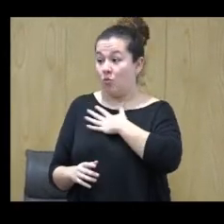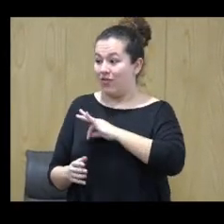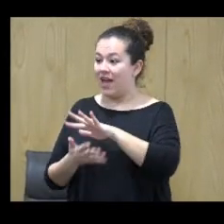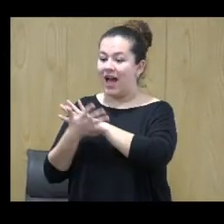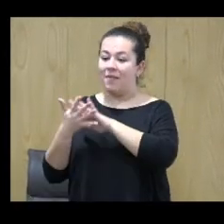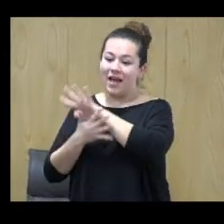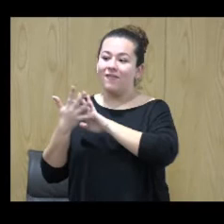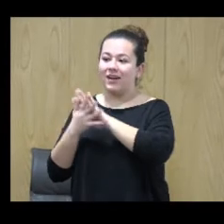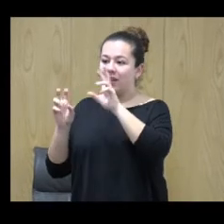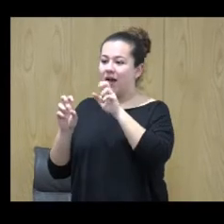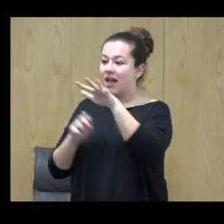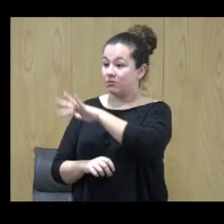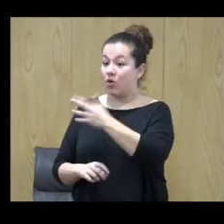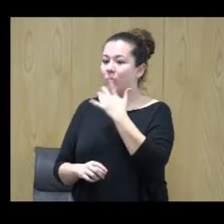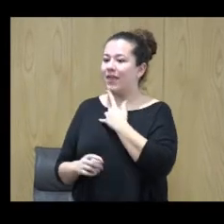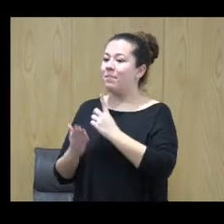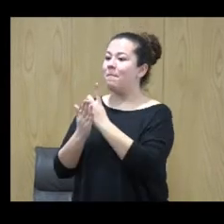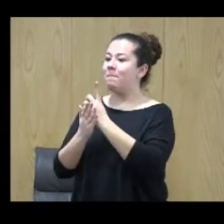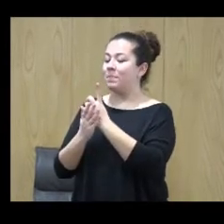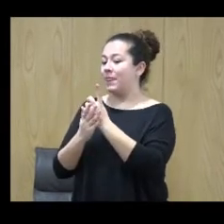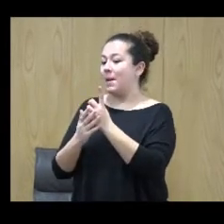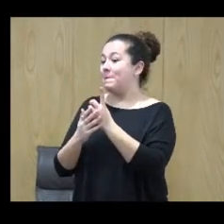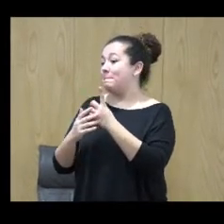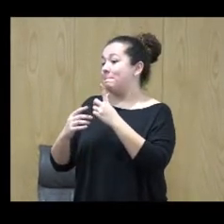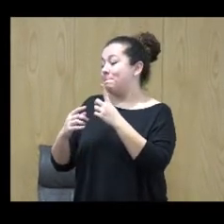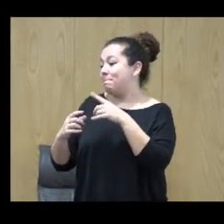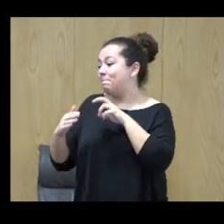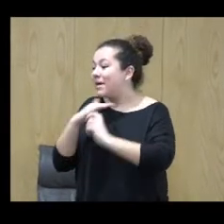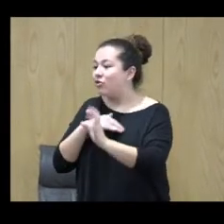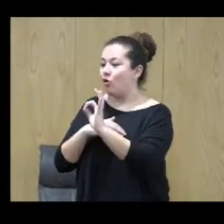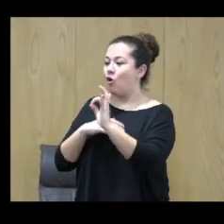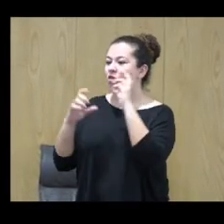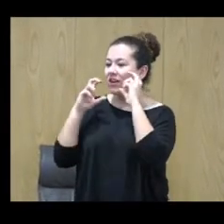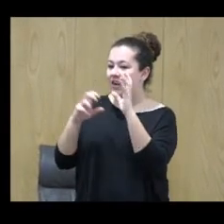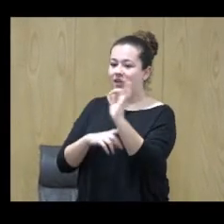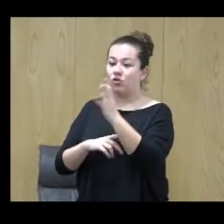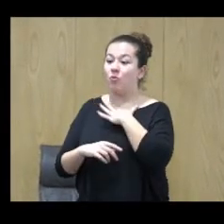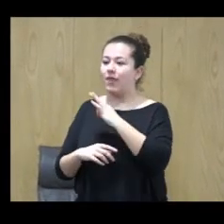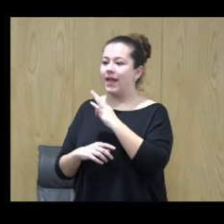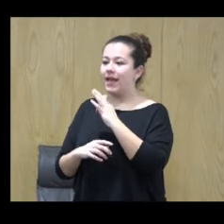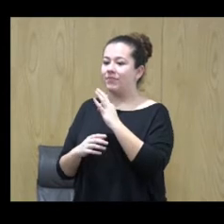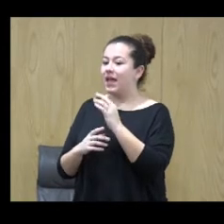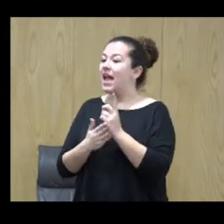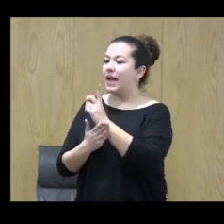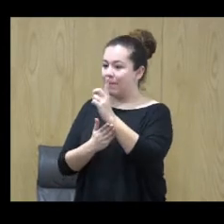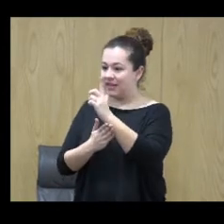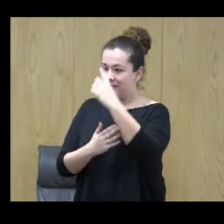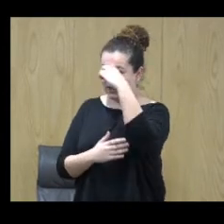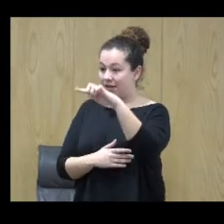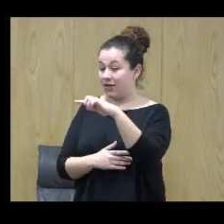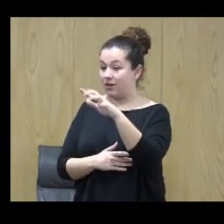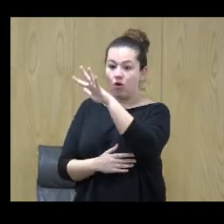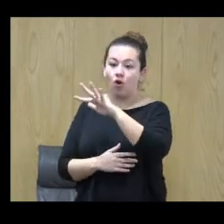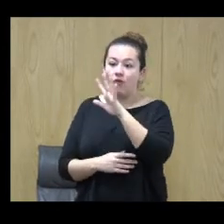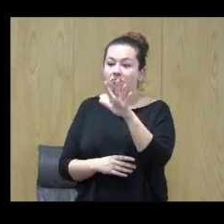un mapa de metro o el de cercanías, o podemos, a través del GPS, saber dónde está el lugar que